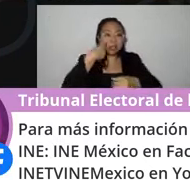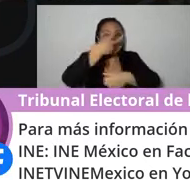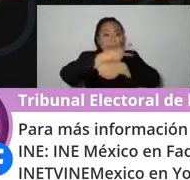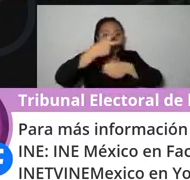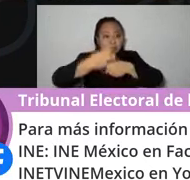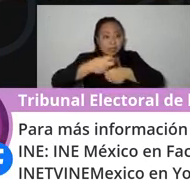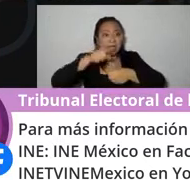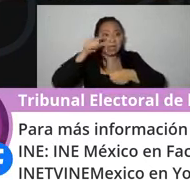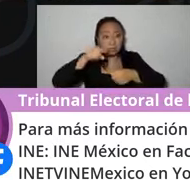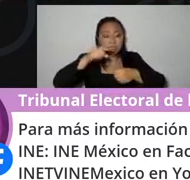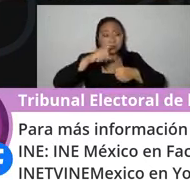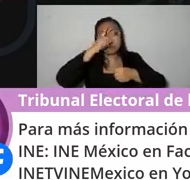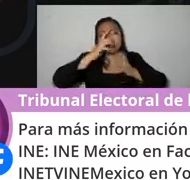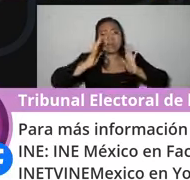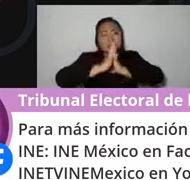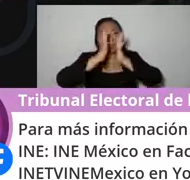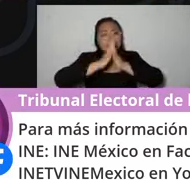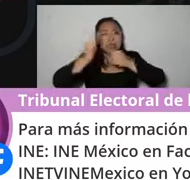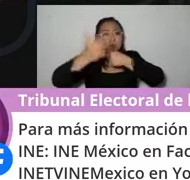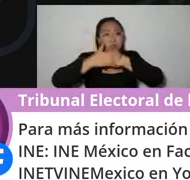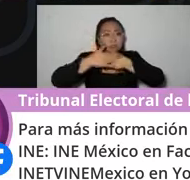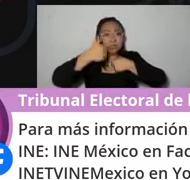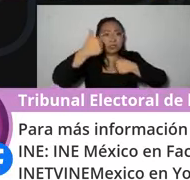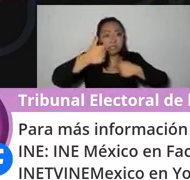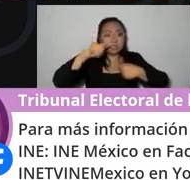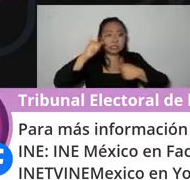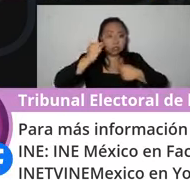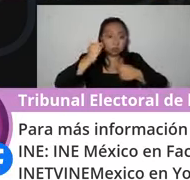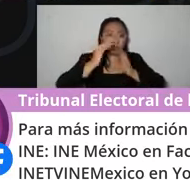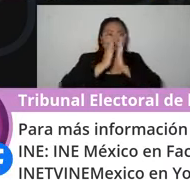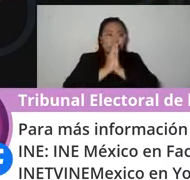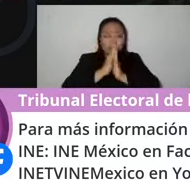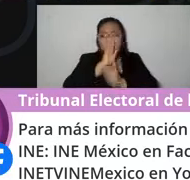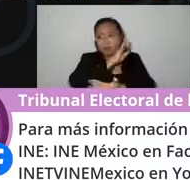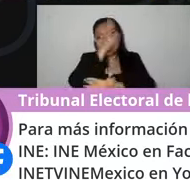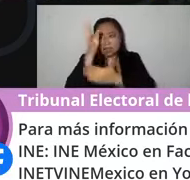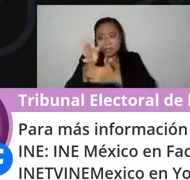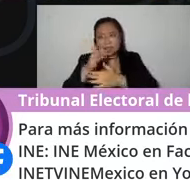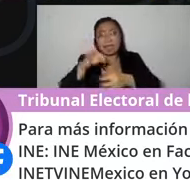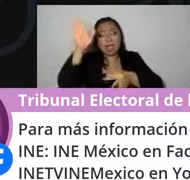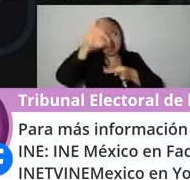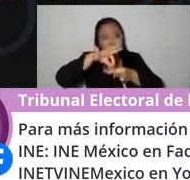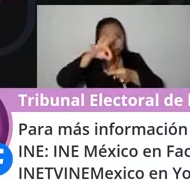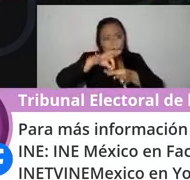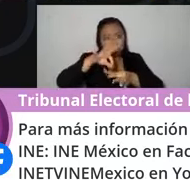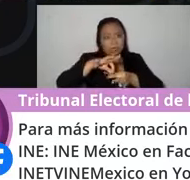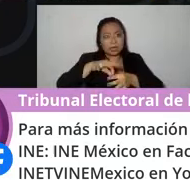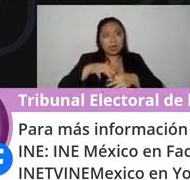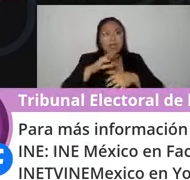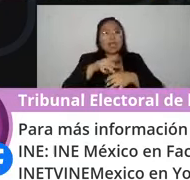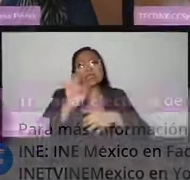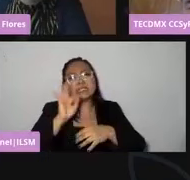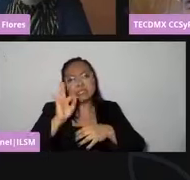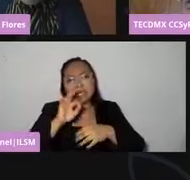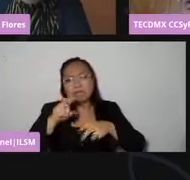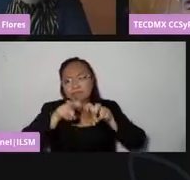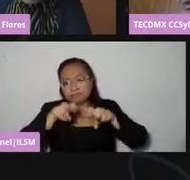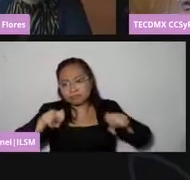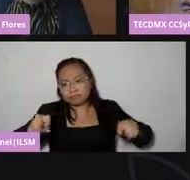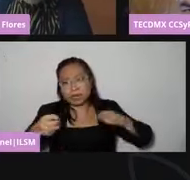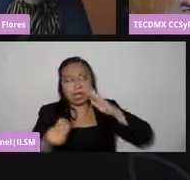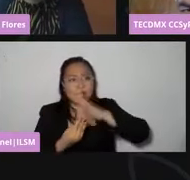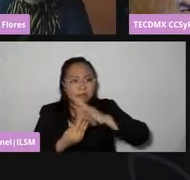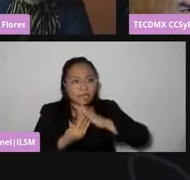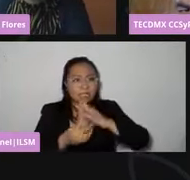a que participen el próximo 6 de junio, en la jornada electoral, ya sea como electores, como electoras, como Sonia, que